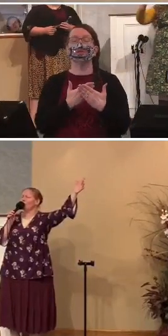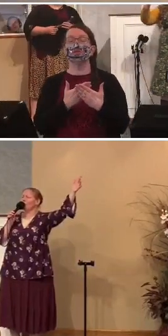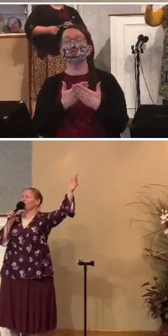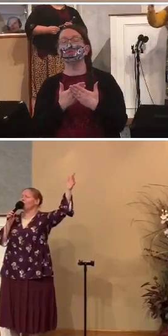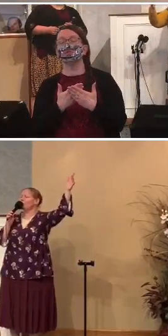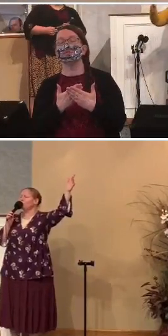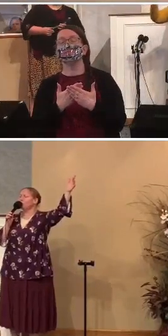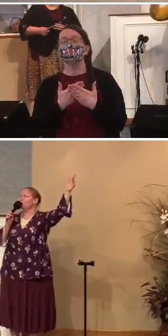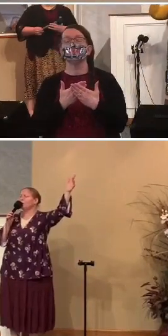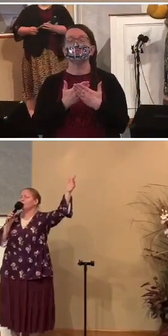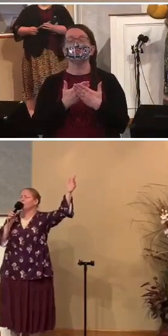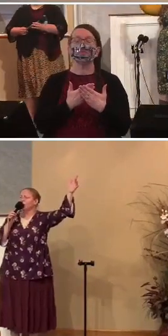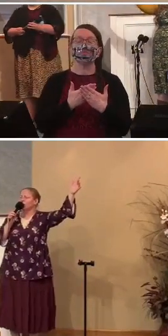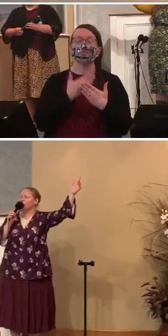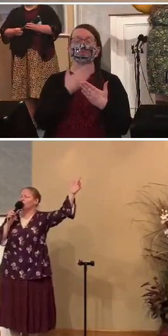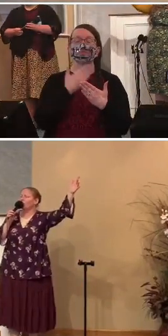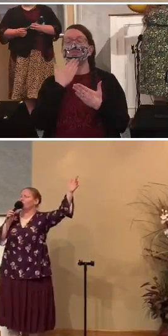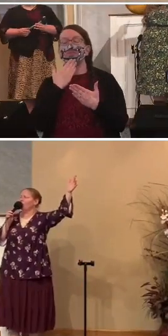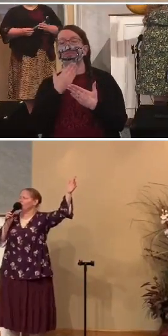Tú eres tan bueno.